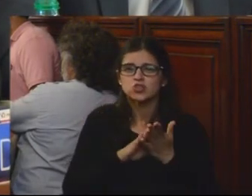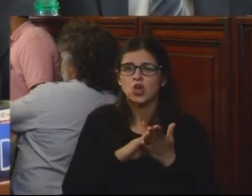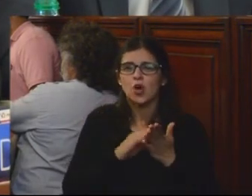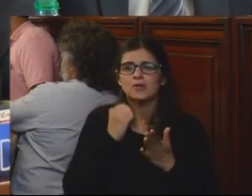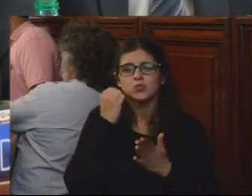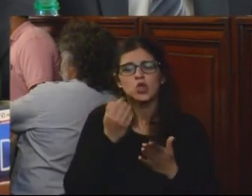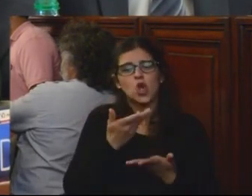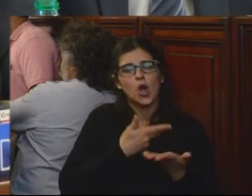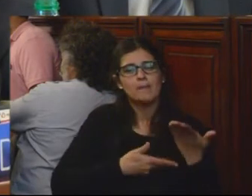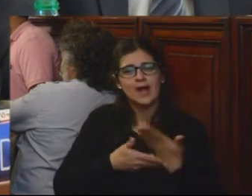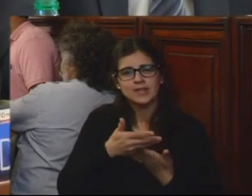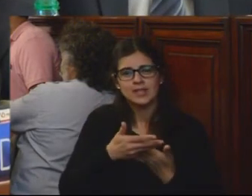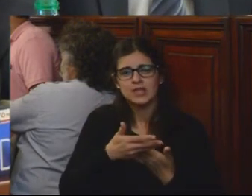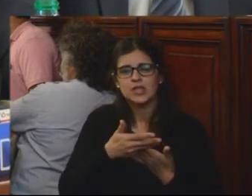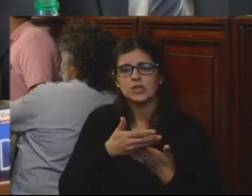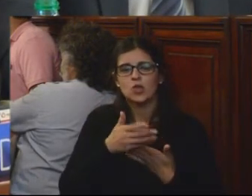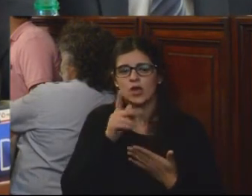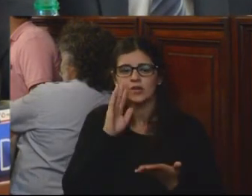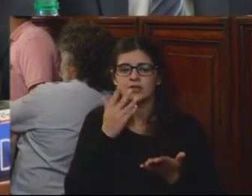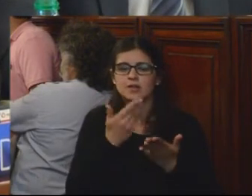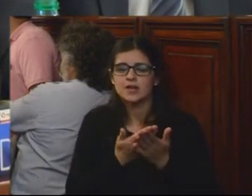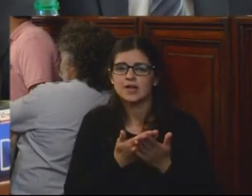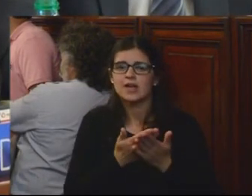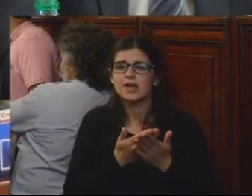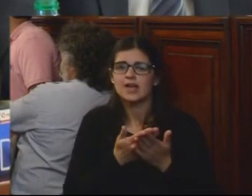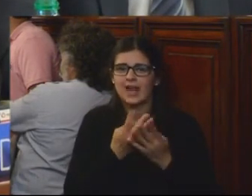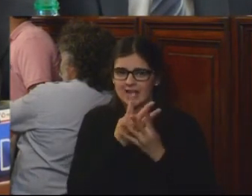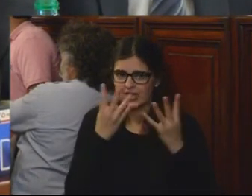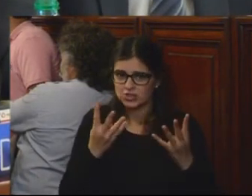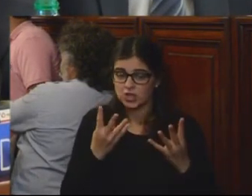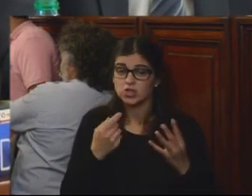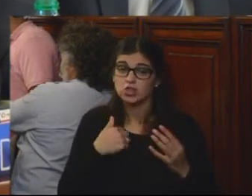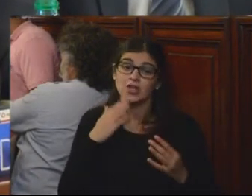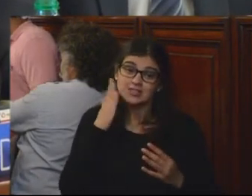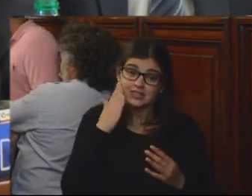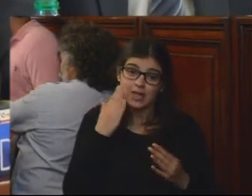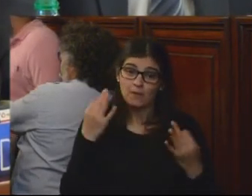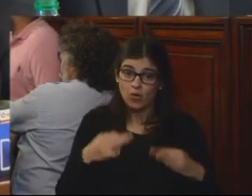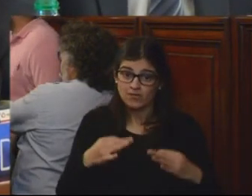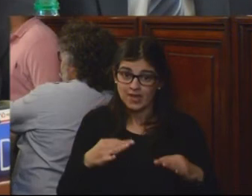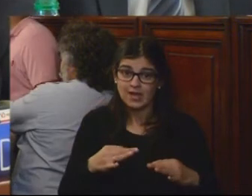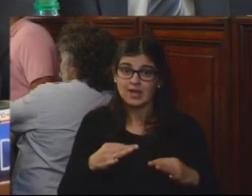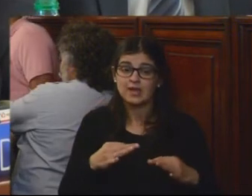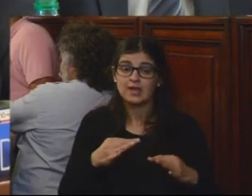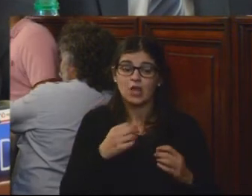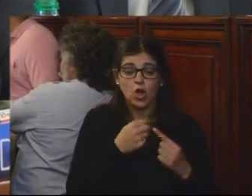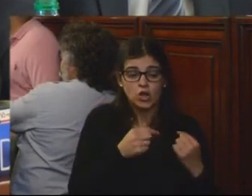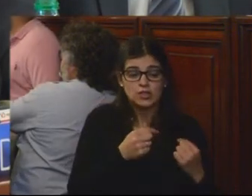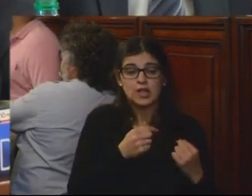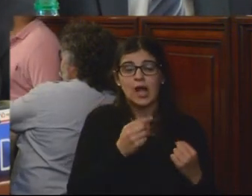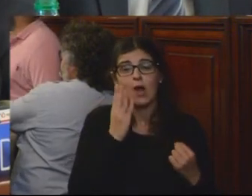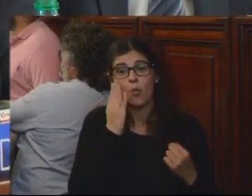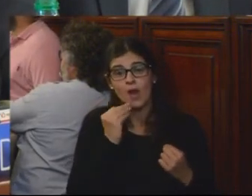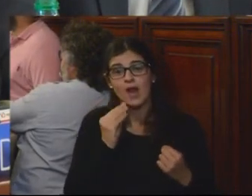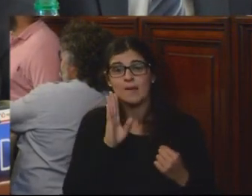justamente el énfasis fue puesto en la no generalización y obviamente que yo sé muy bien quién es abuela si tiene padres y